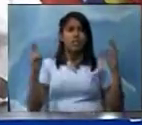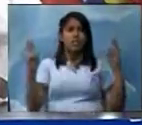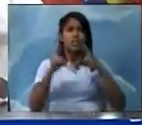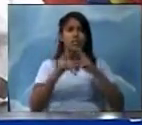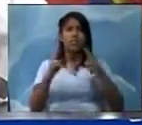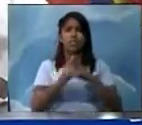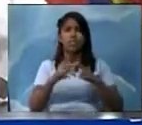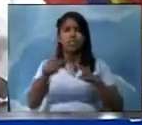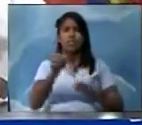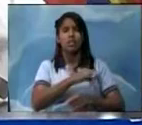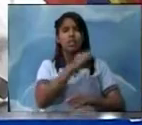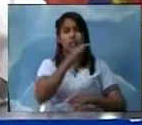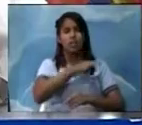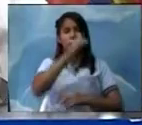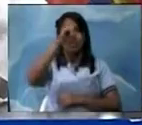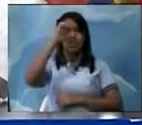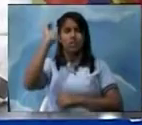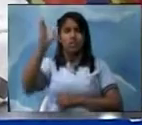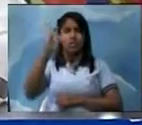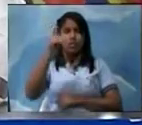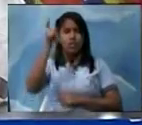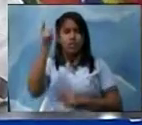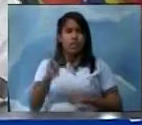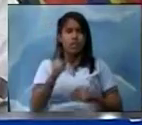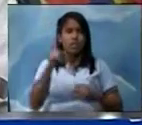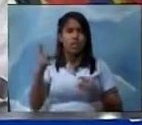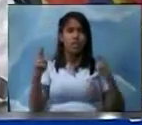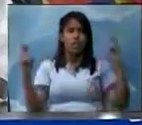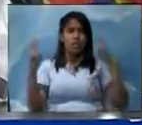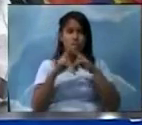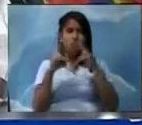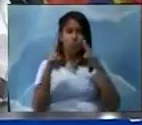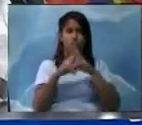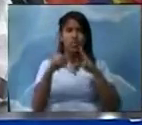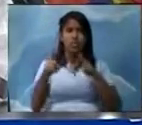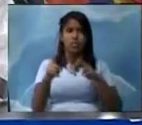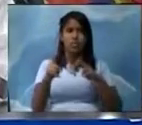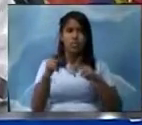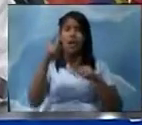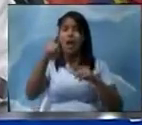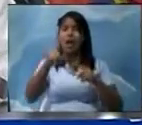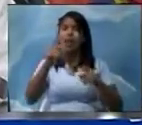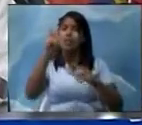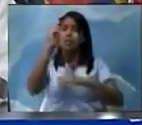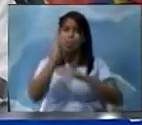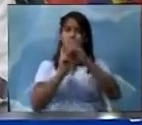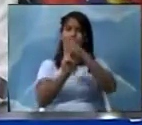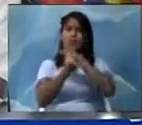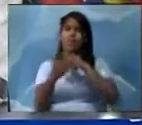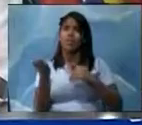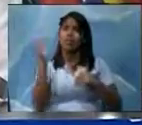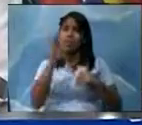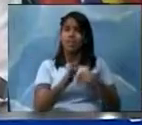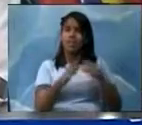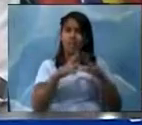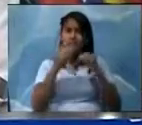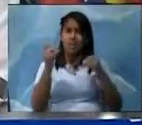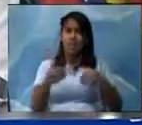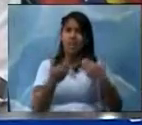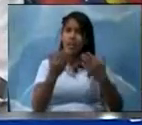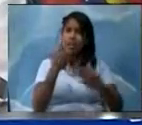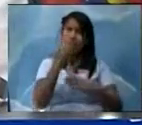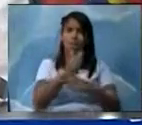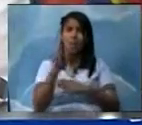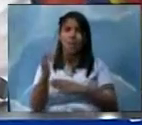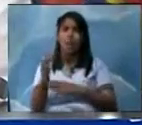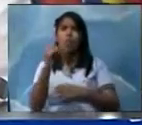conocen el espíritu de Dios será que ellos conocen a ese profeta que estaba entre